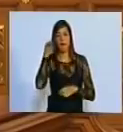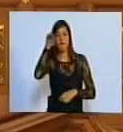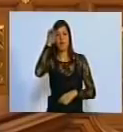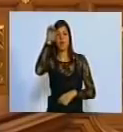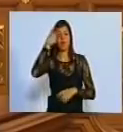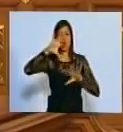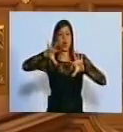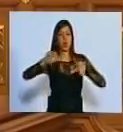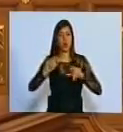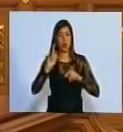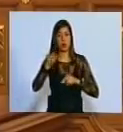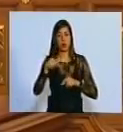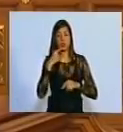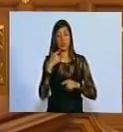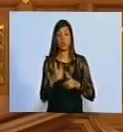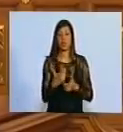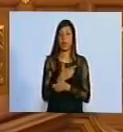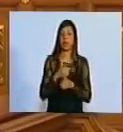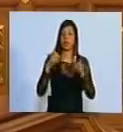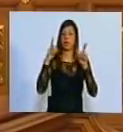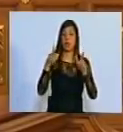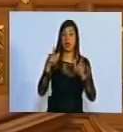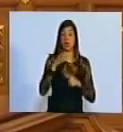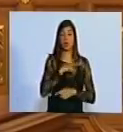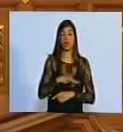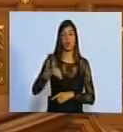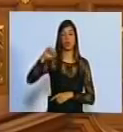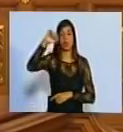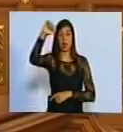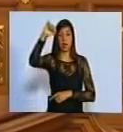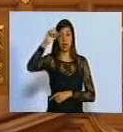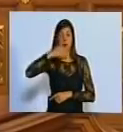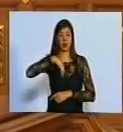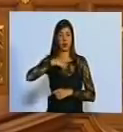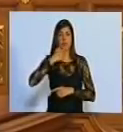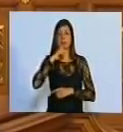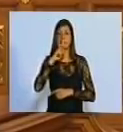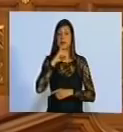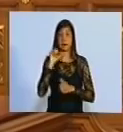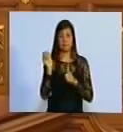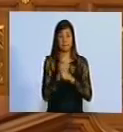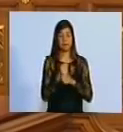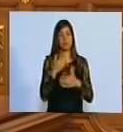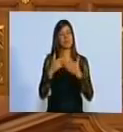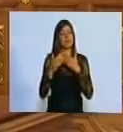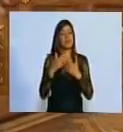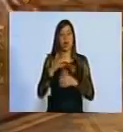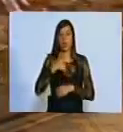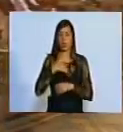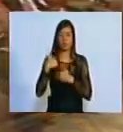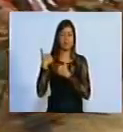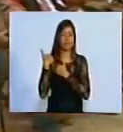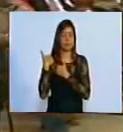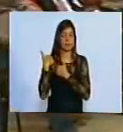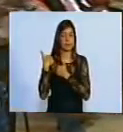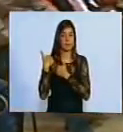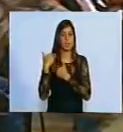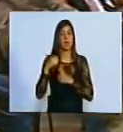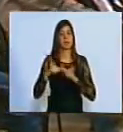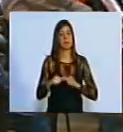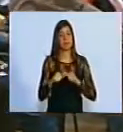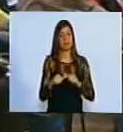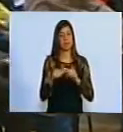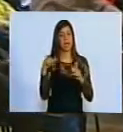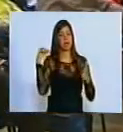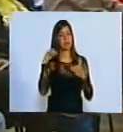La soberanía, la independencia y el socialismo bolivariano no son tareas sencillas, pero las hemos asumido. Continuemos dando